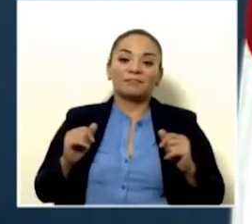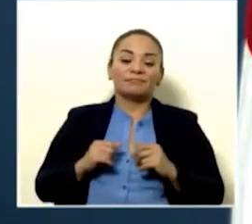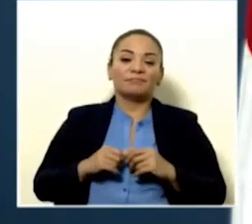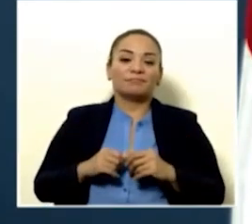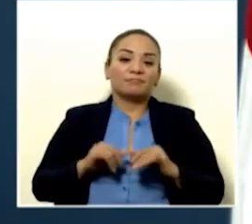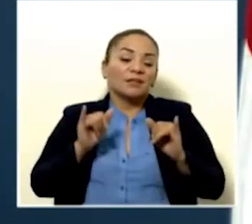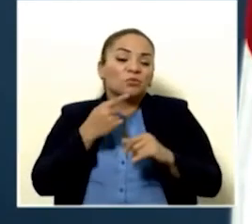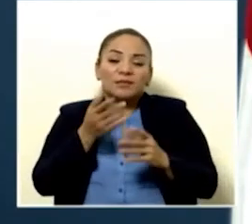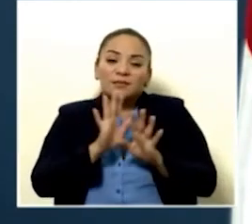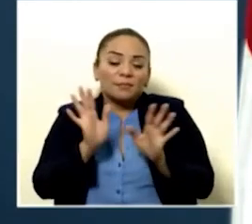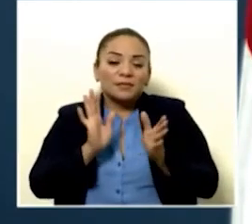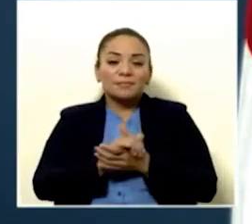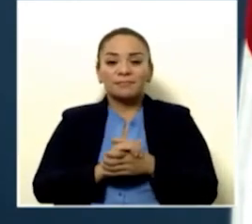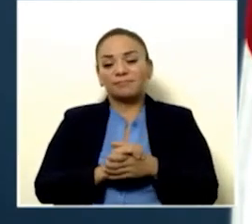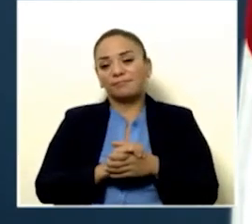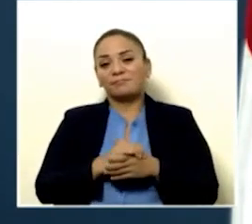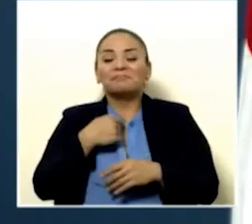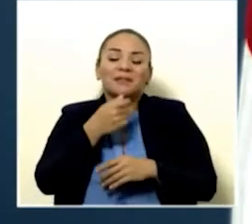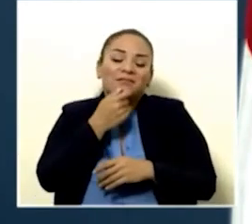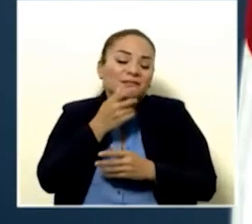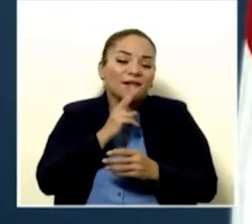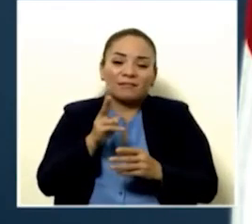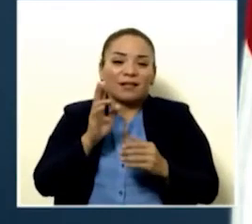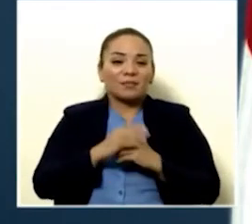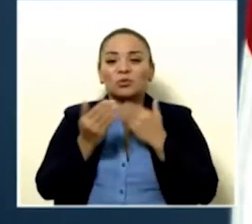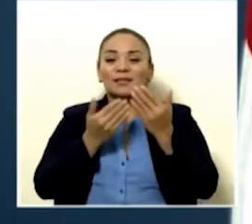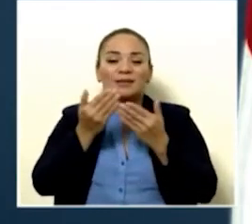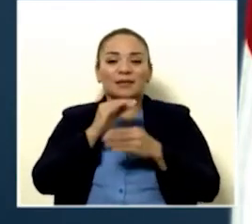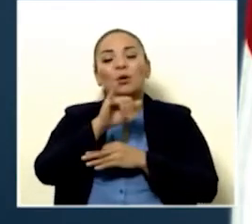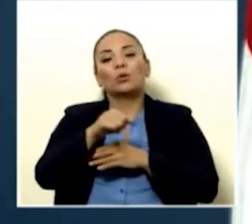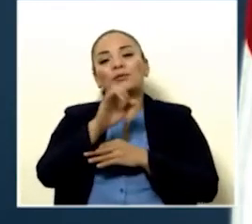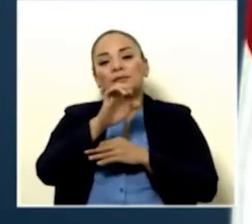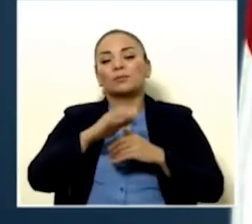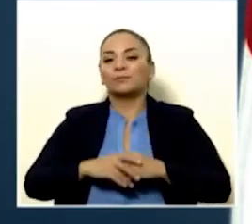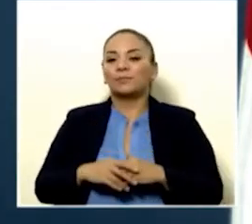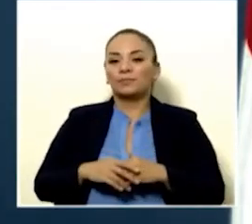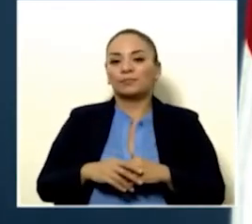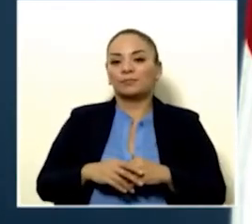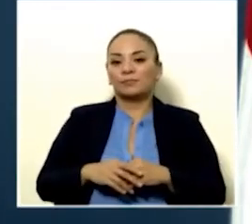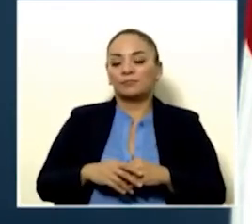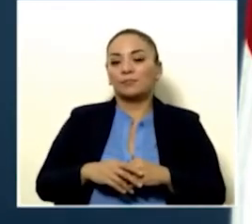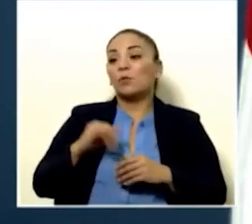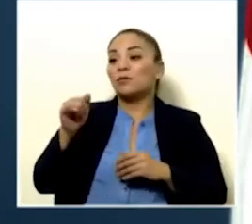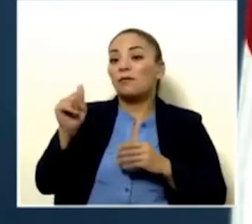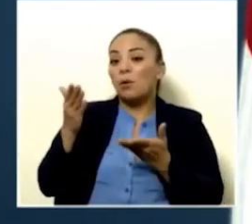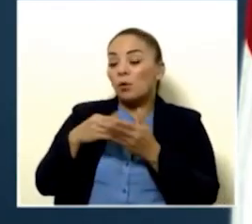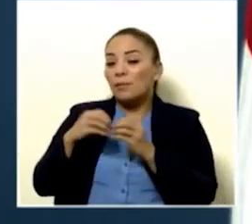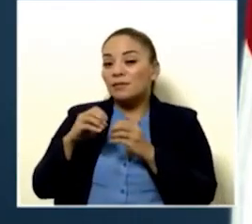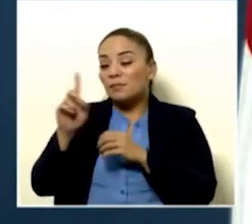es lo que tengo que decir. Me hace gracia, la verdad. Muchas gracias, don José Adelio. José Adelio, si no tiene alguna